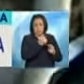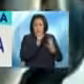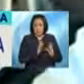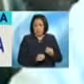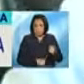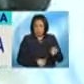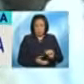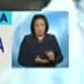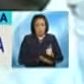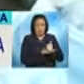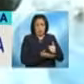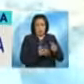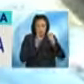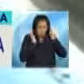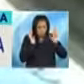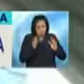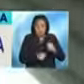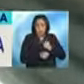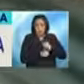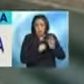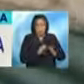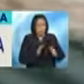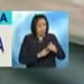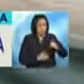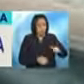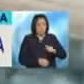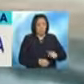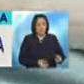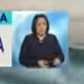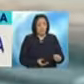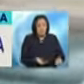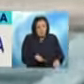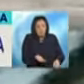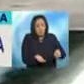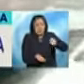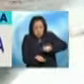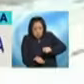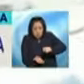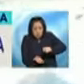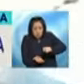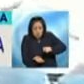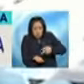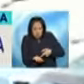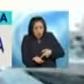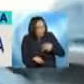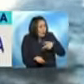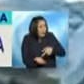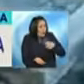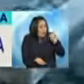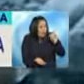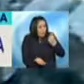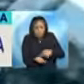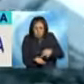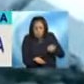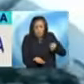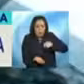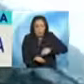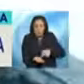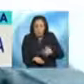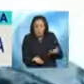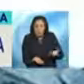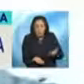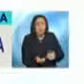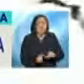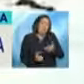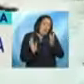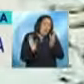su ayudante, yo qué sé, o la trabajadora del municipio, me ha dado un cucharoncito. Y le dije, ¿qué es este un cucharoncito? Le dije... Entonces,